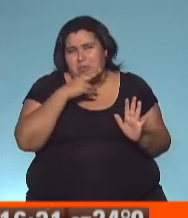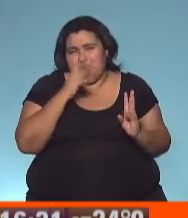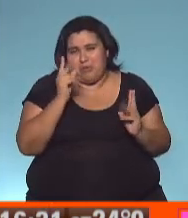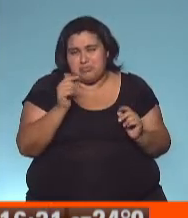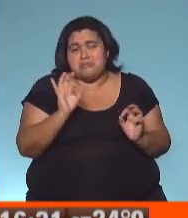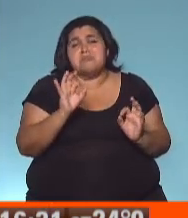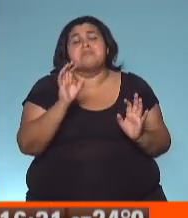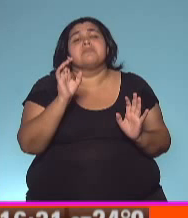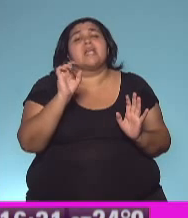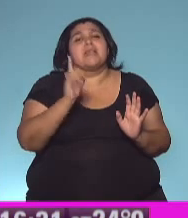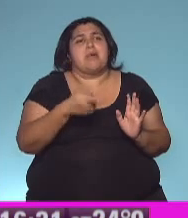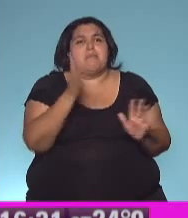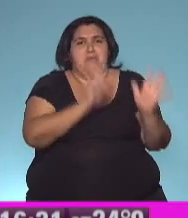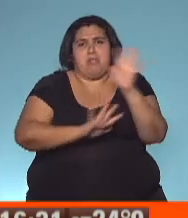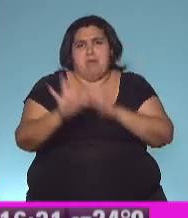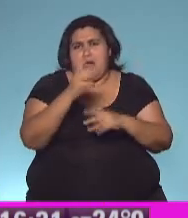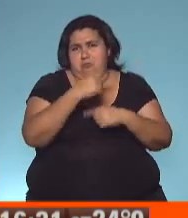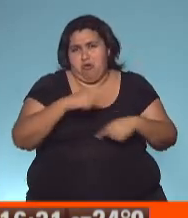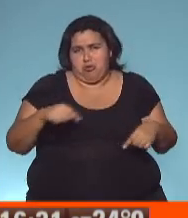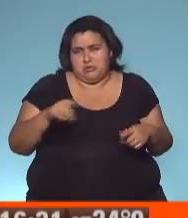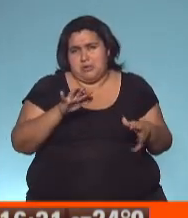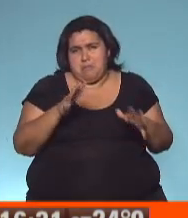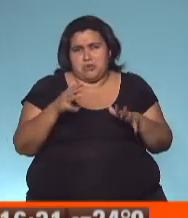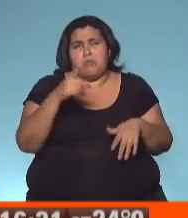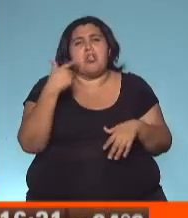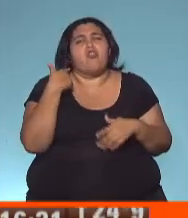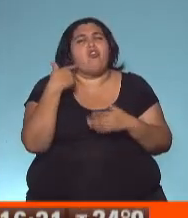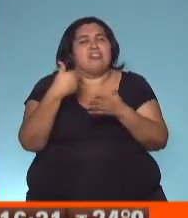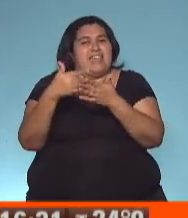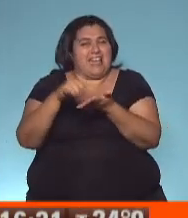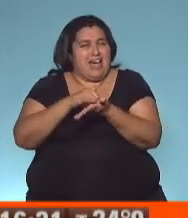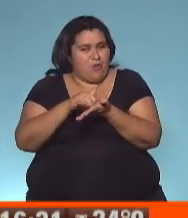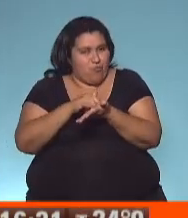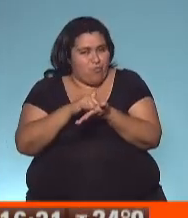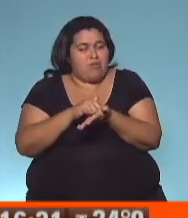que logísticamente estamos muy cerca del aeropuerto de Ezeiza y que